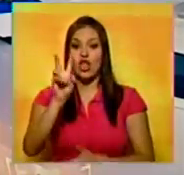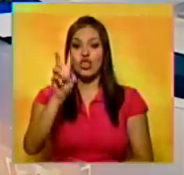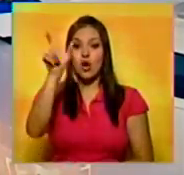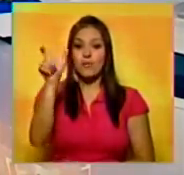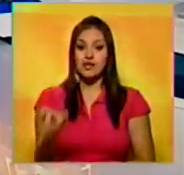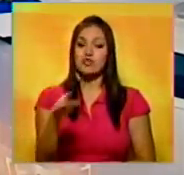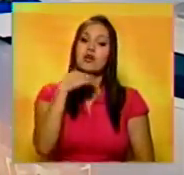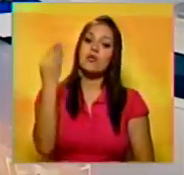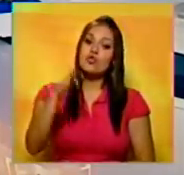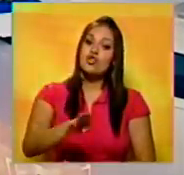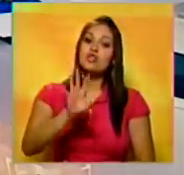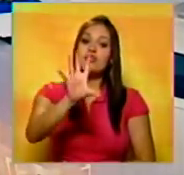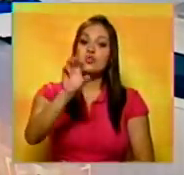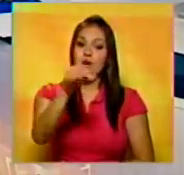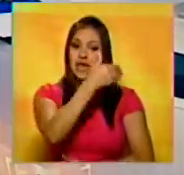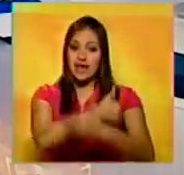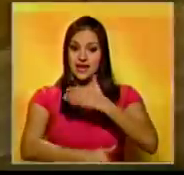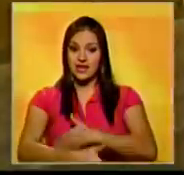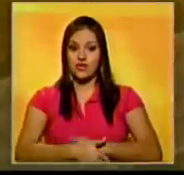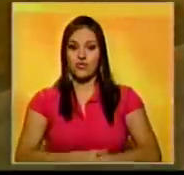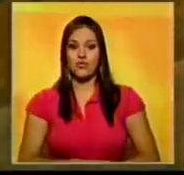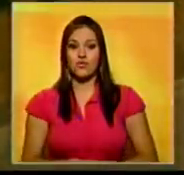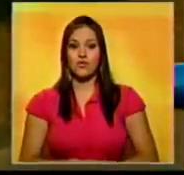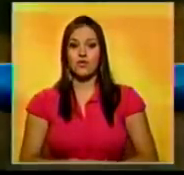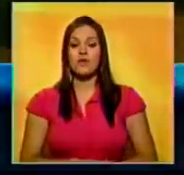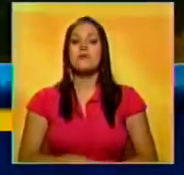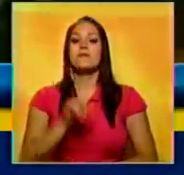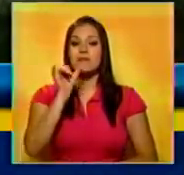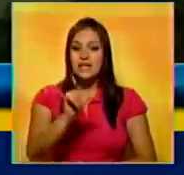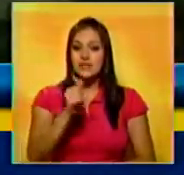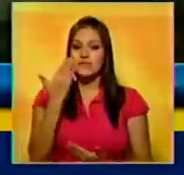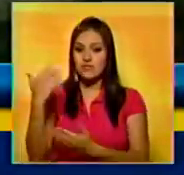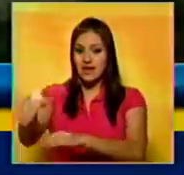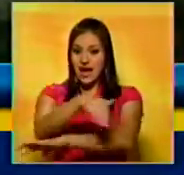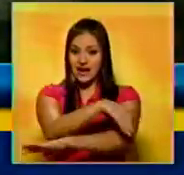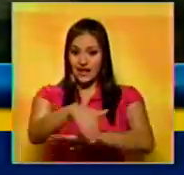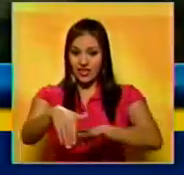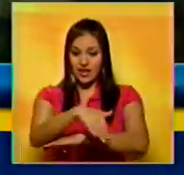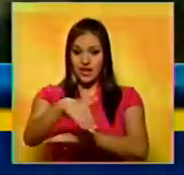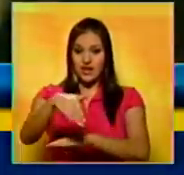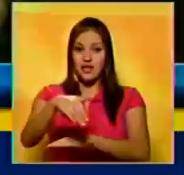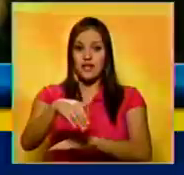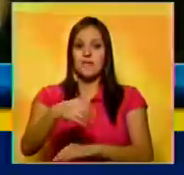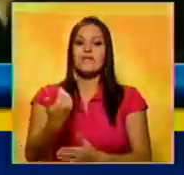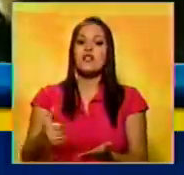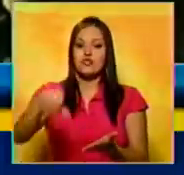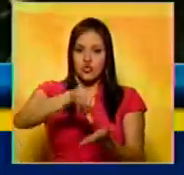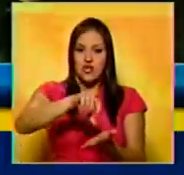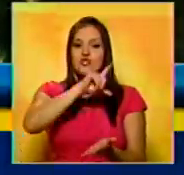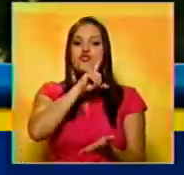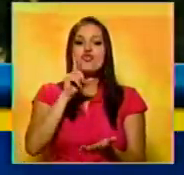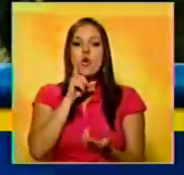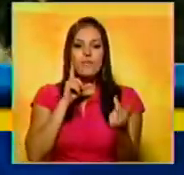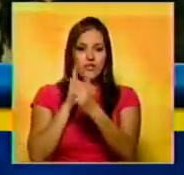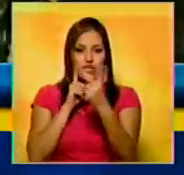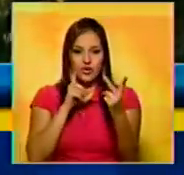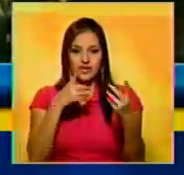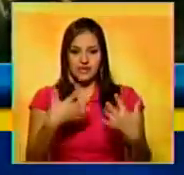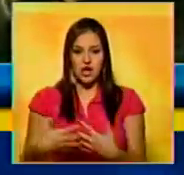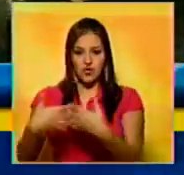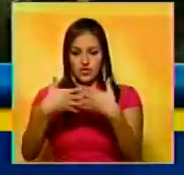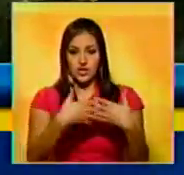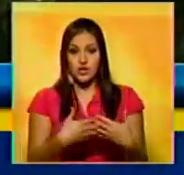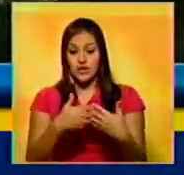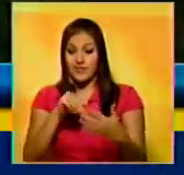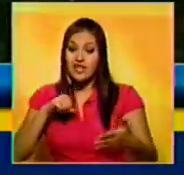personas muertas y más de 50 heridas el accidente ocurrió en la carretera Interestatal entre las ciudades de Houston y beumont la